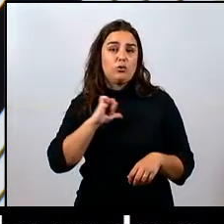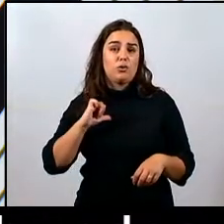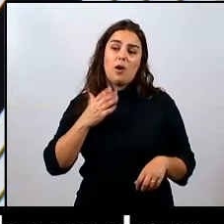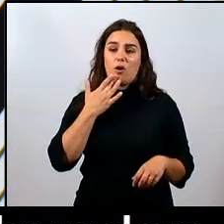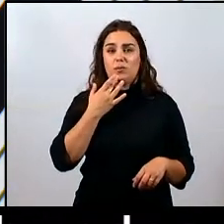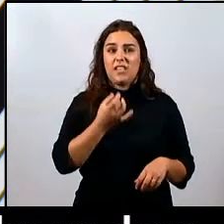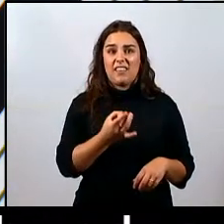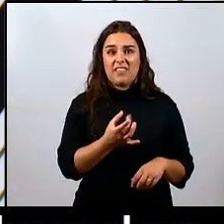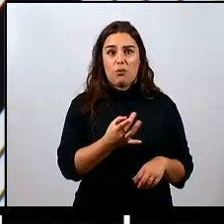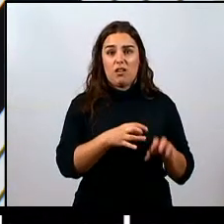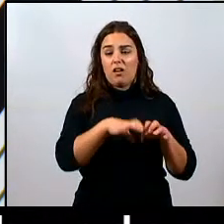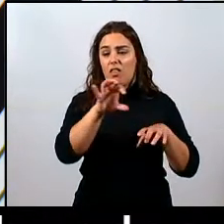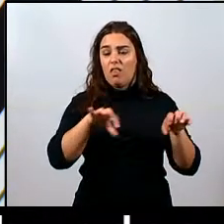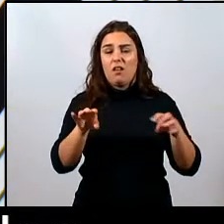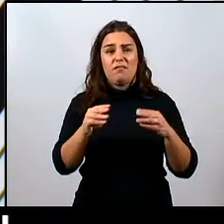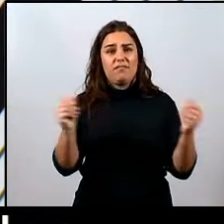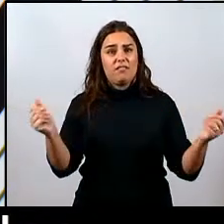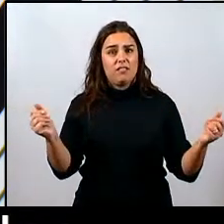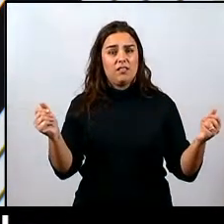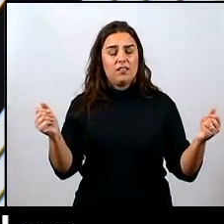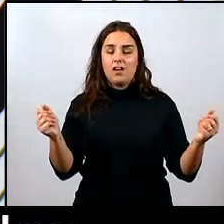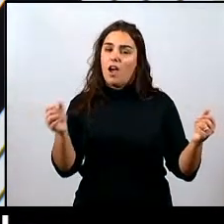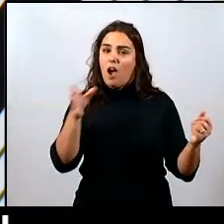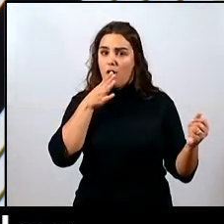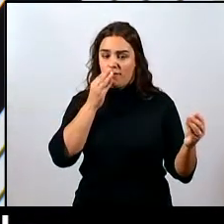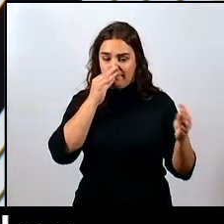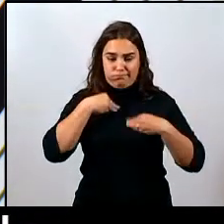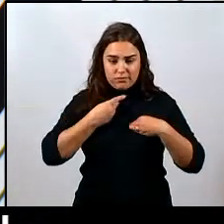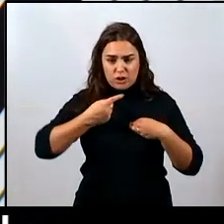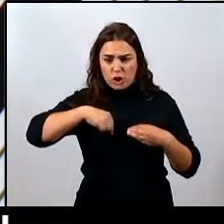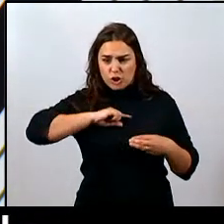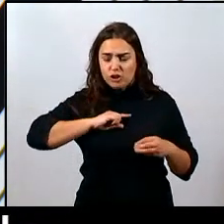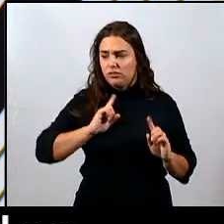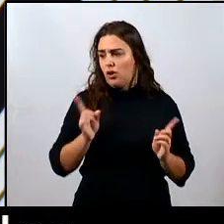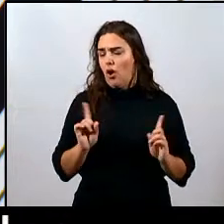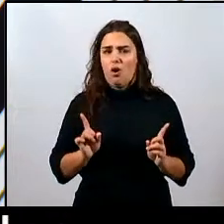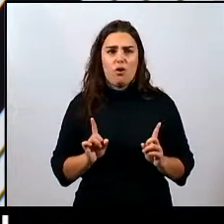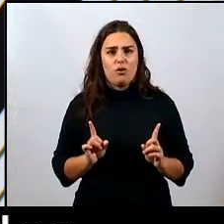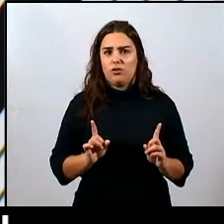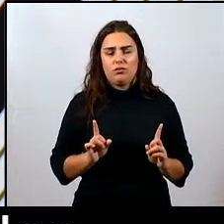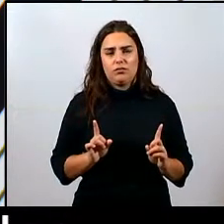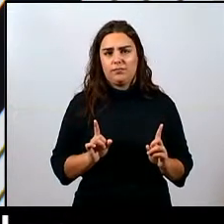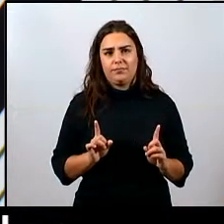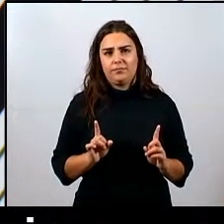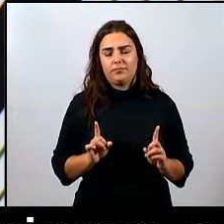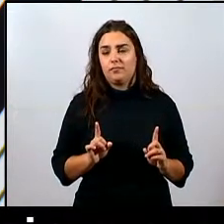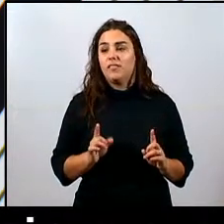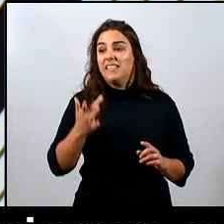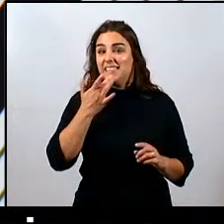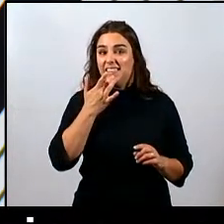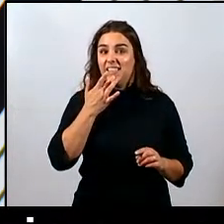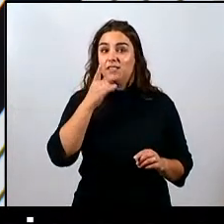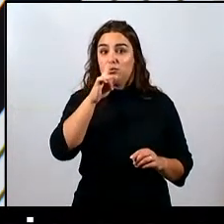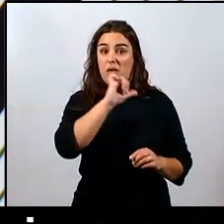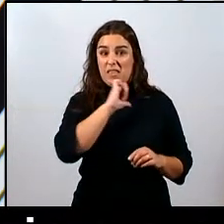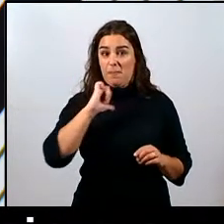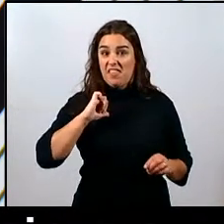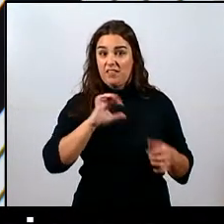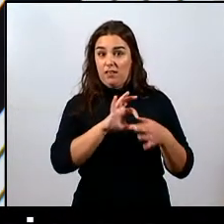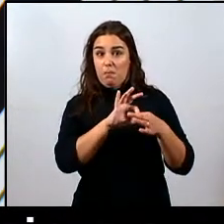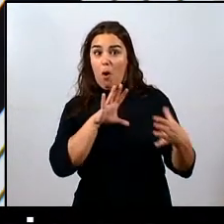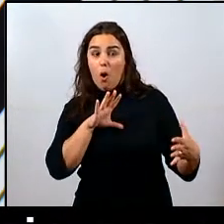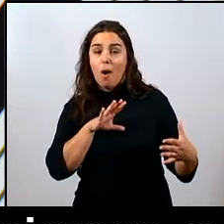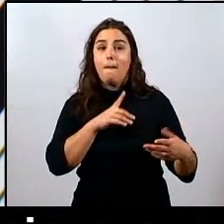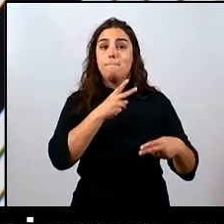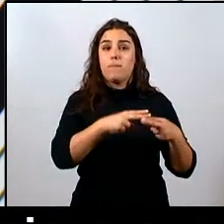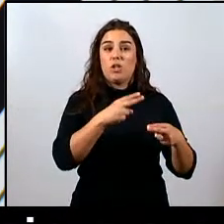se pudieran evaporar y como si nos pertenecieran solo a unos cuantos. Es decir, los que con el independentismo y las políticas erráticas